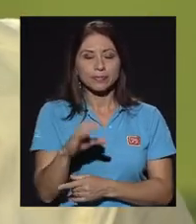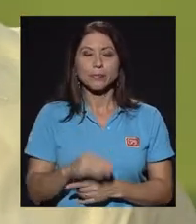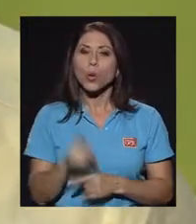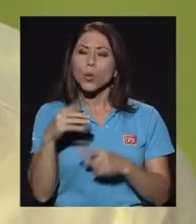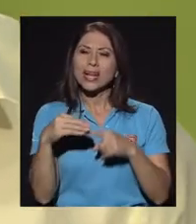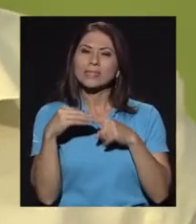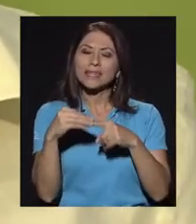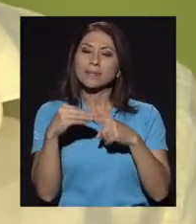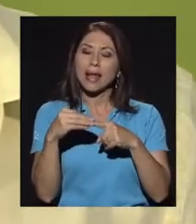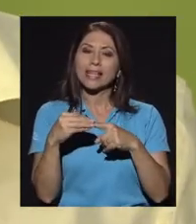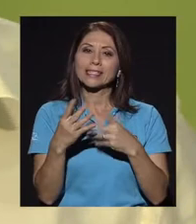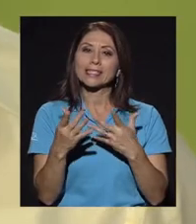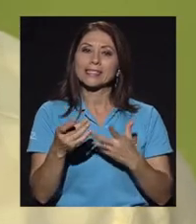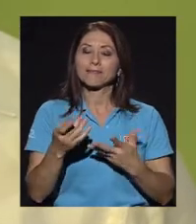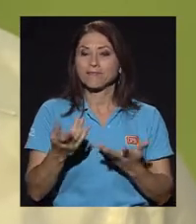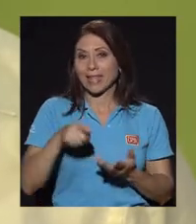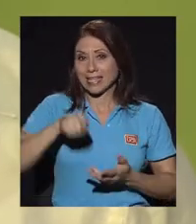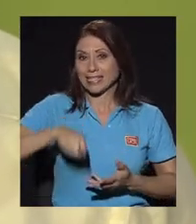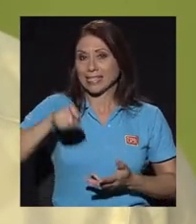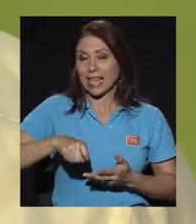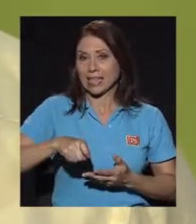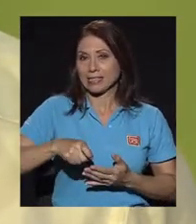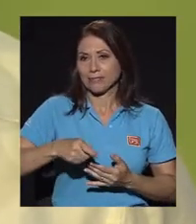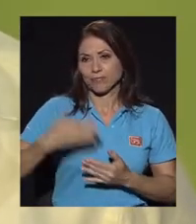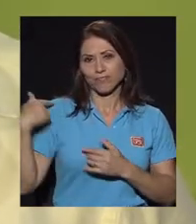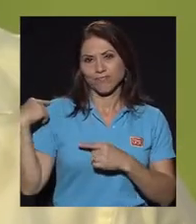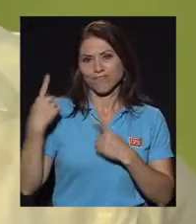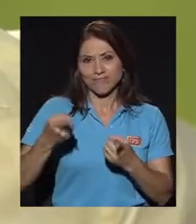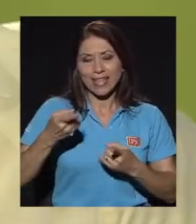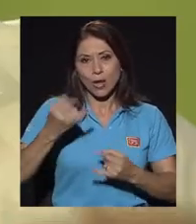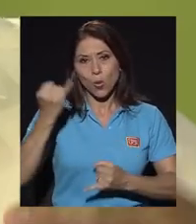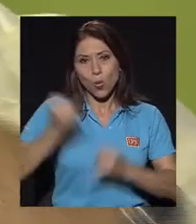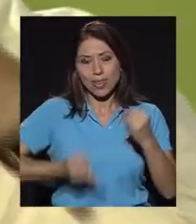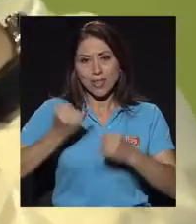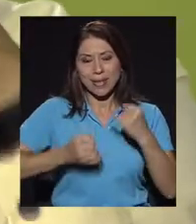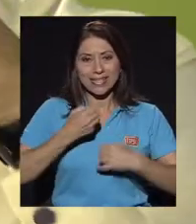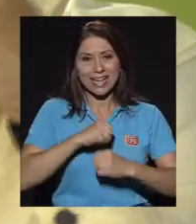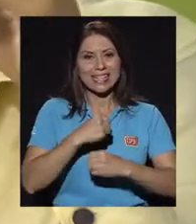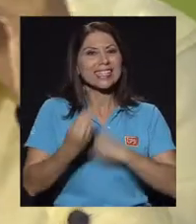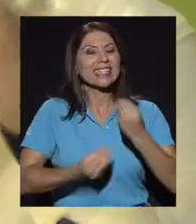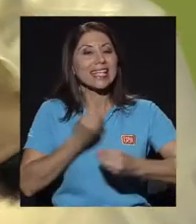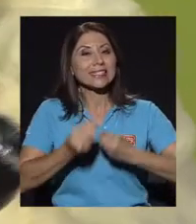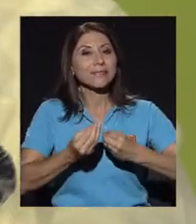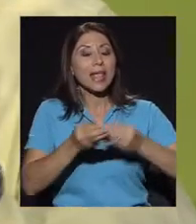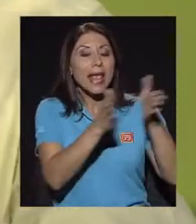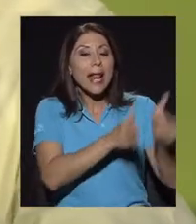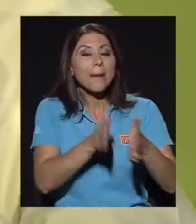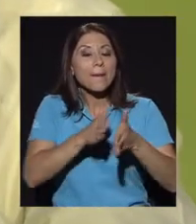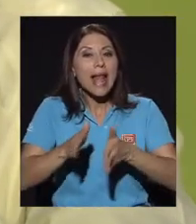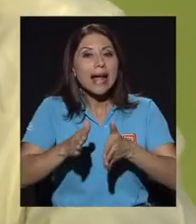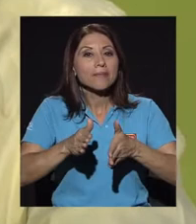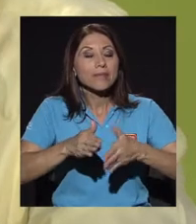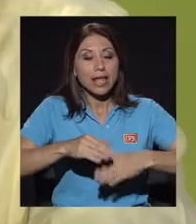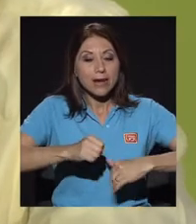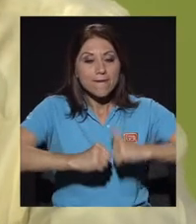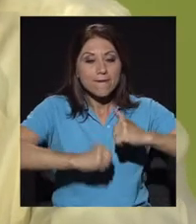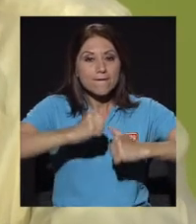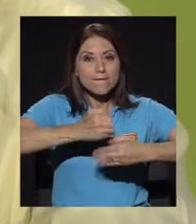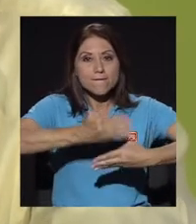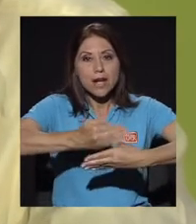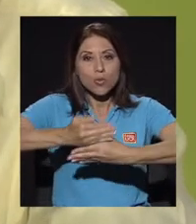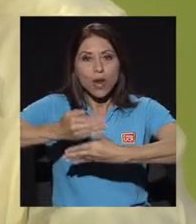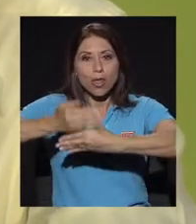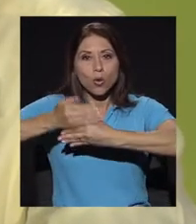Una de las principales deudas que han tenido las últimas alcaldías ha sido el tema del plan regulador. No hemos entendido